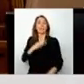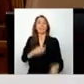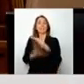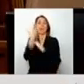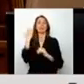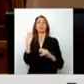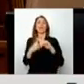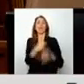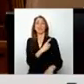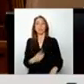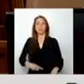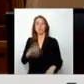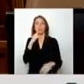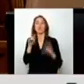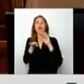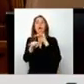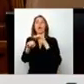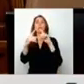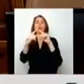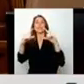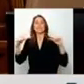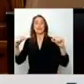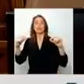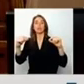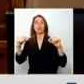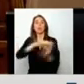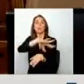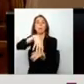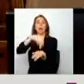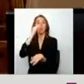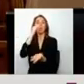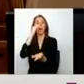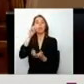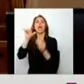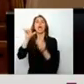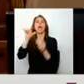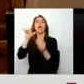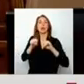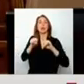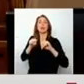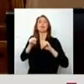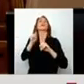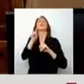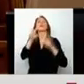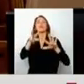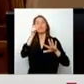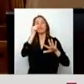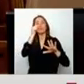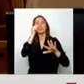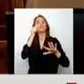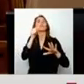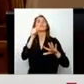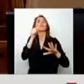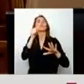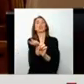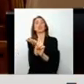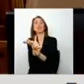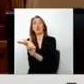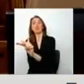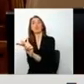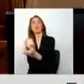estación Baquedano era un centro de tortura operado por los propios carabineros. Disculpas por los